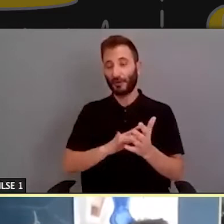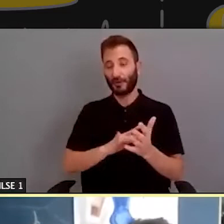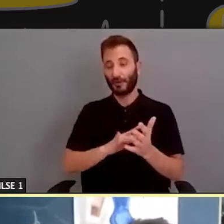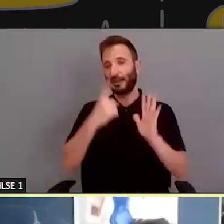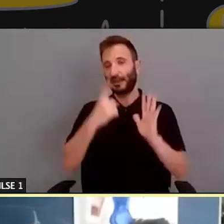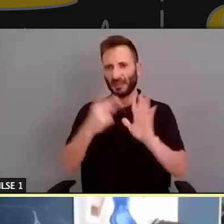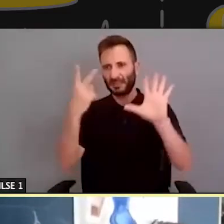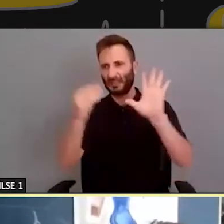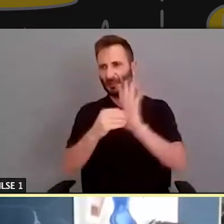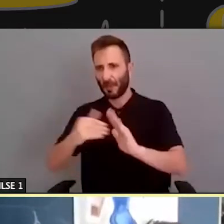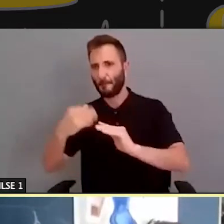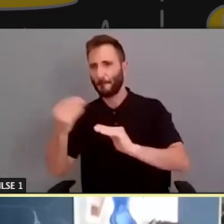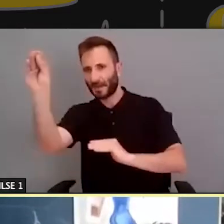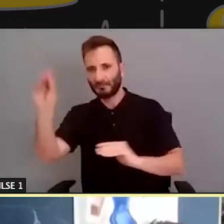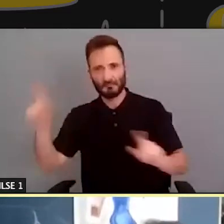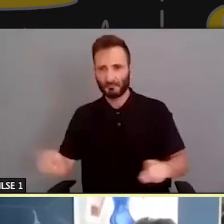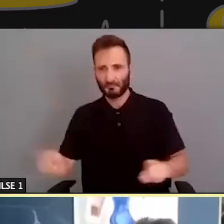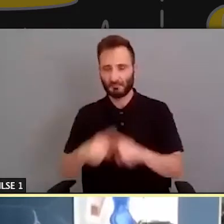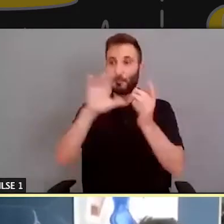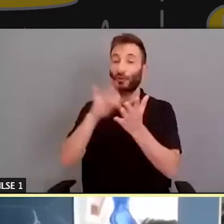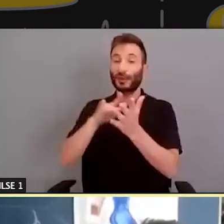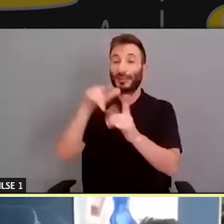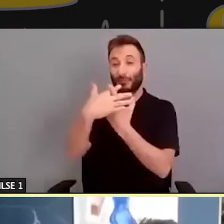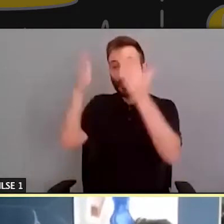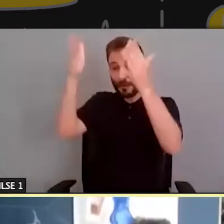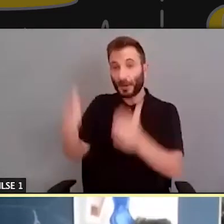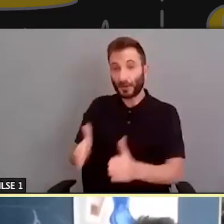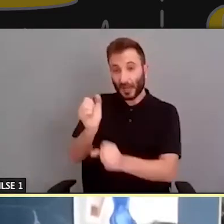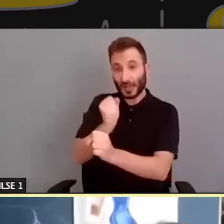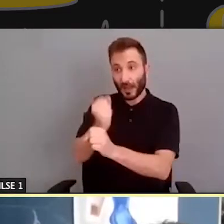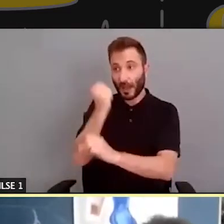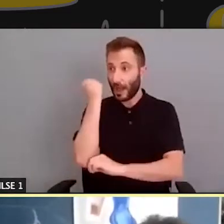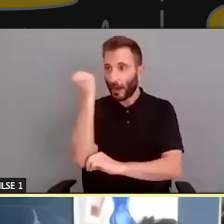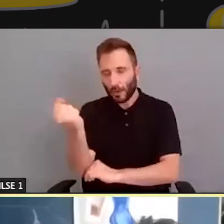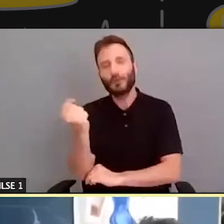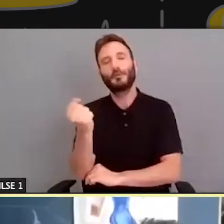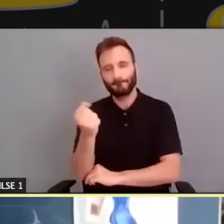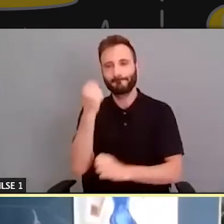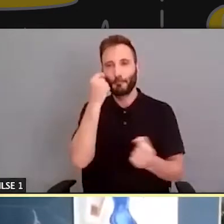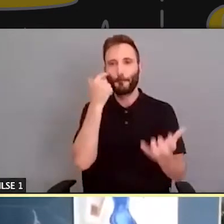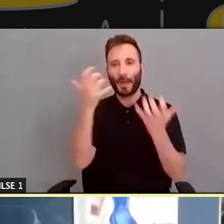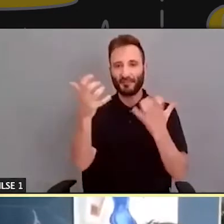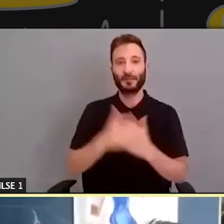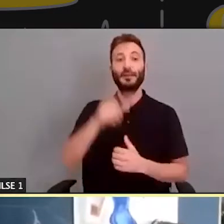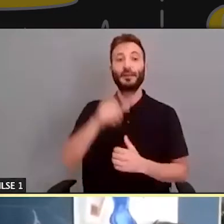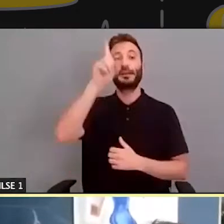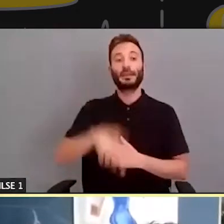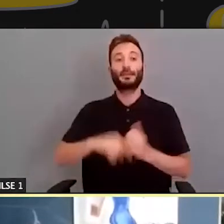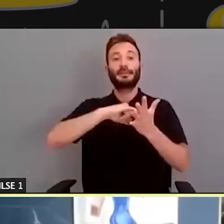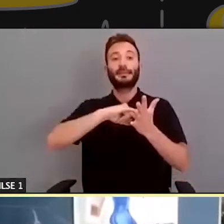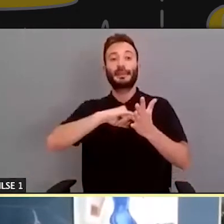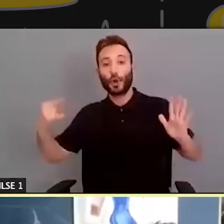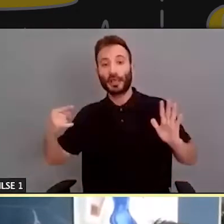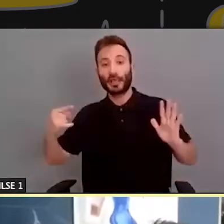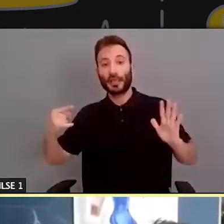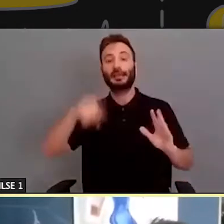pero esta ventaja y este margen a veces lo estamos aportando a los clientes. Las nuevas tecnologías e innovación social es muy